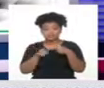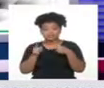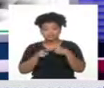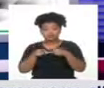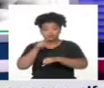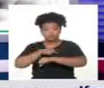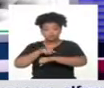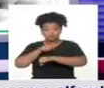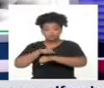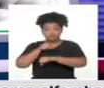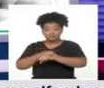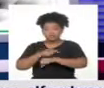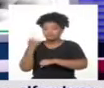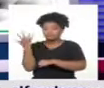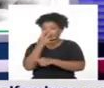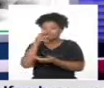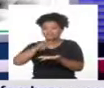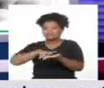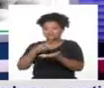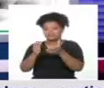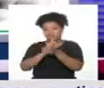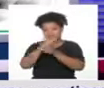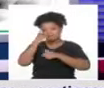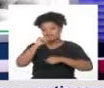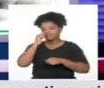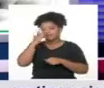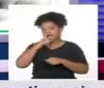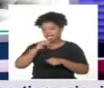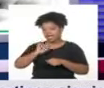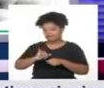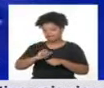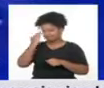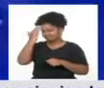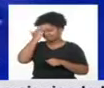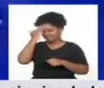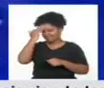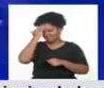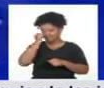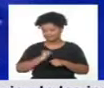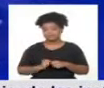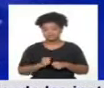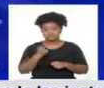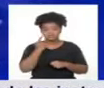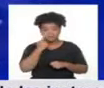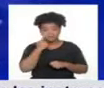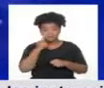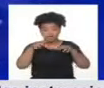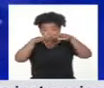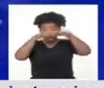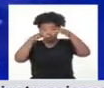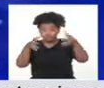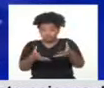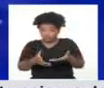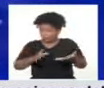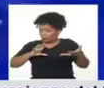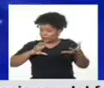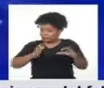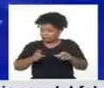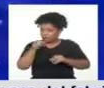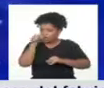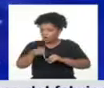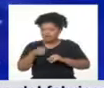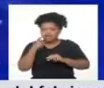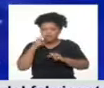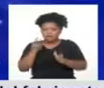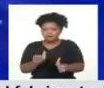intérprete de lengua de señas, Maday Pérez, doctor, y la situación bien compleja. Aunque Sí. los titulares hoy hablan del Día Internacional